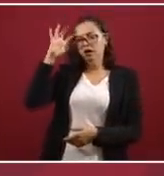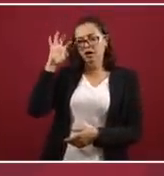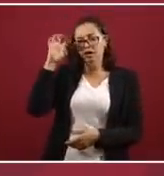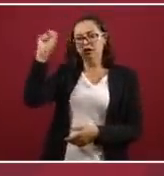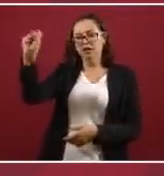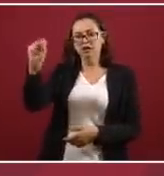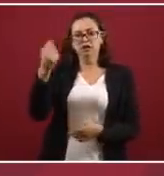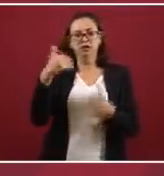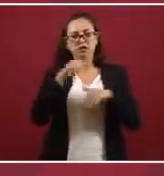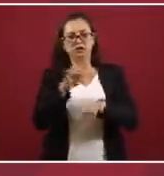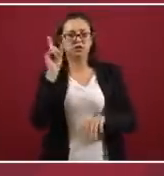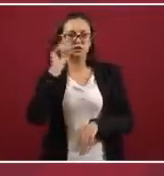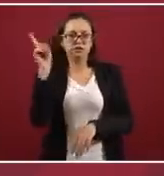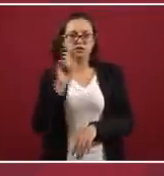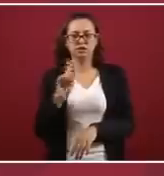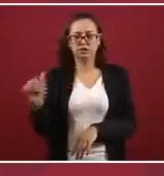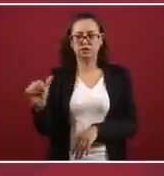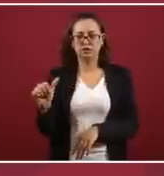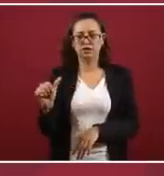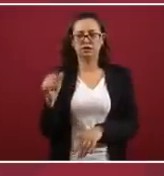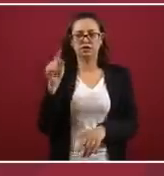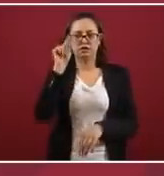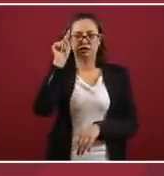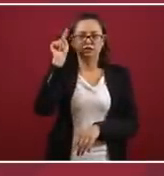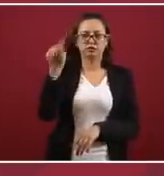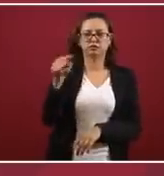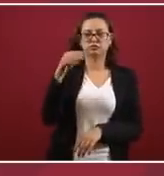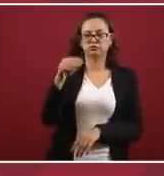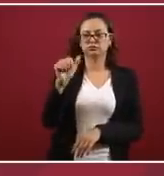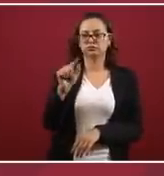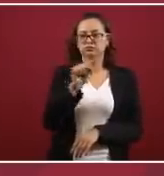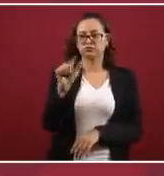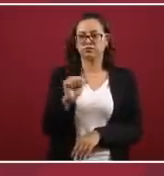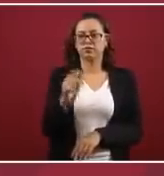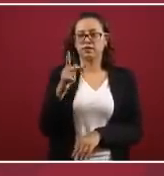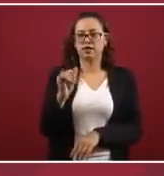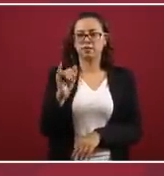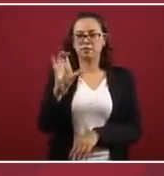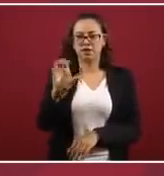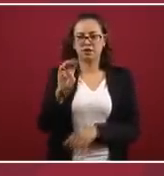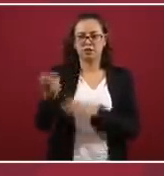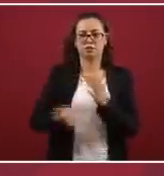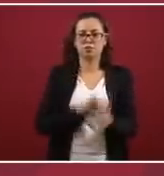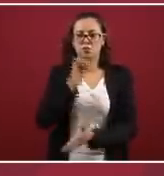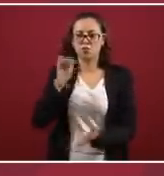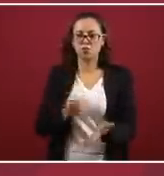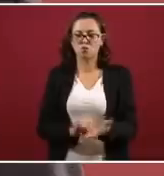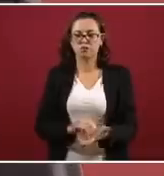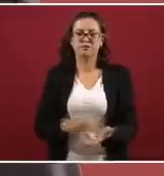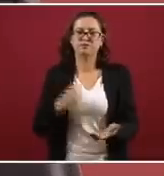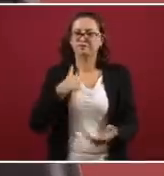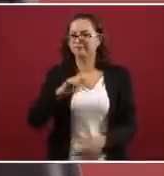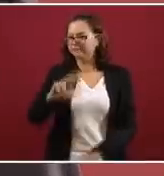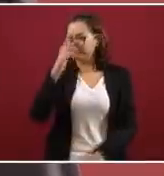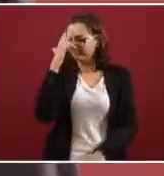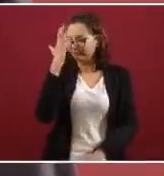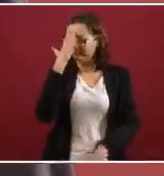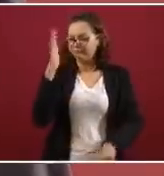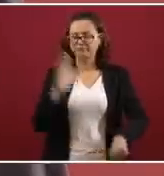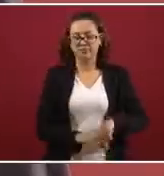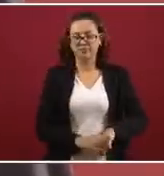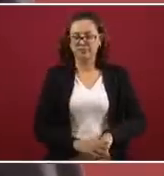sobre lo de Zacatecas, y es Mazapil, el municipio. ¿Cómo no me voy a acordar?